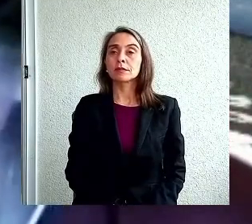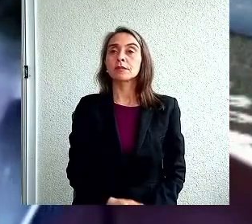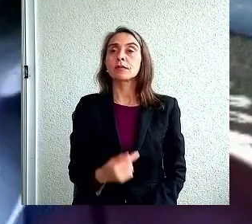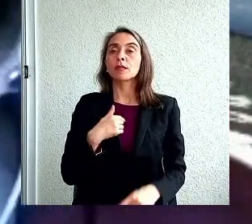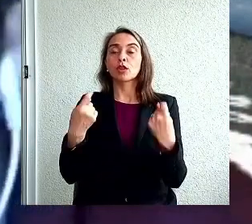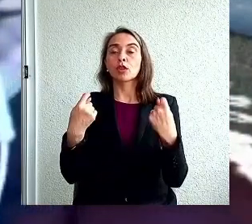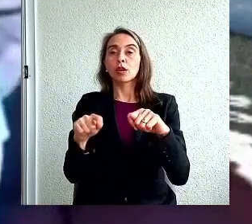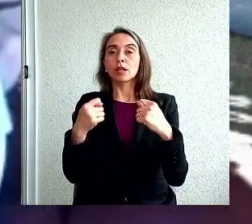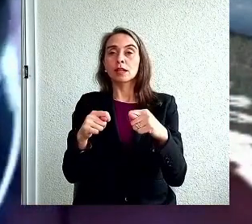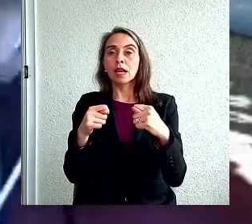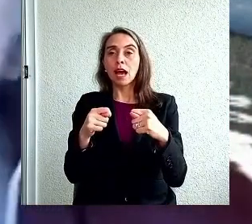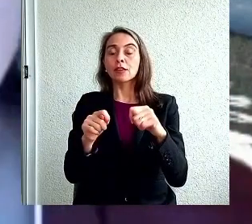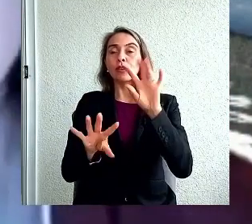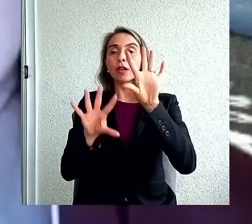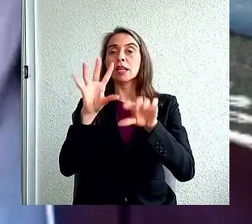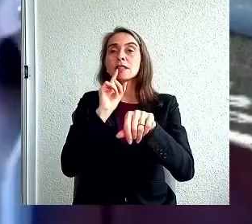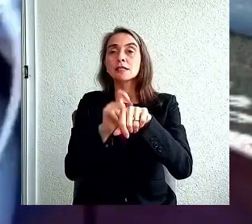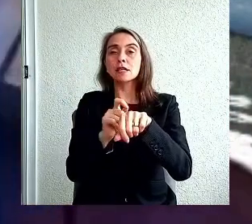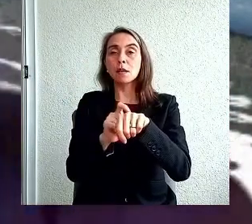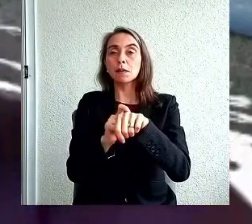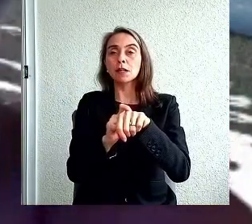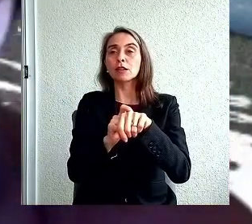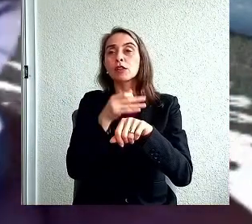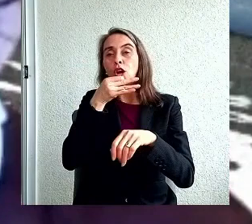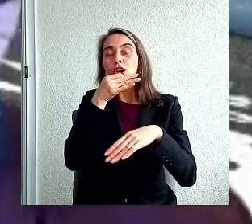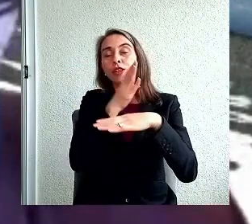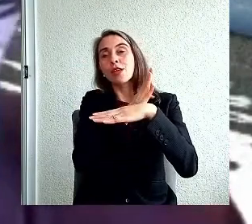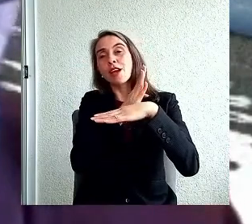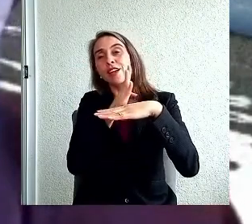decir de todos estos ecosistemas.